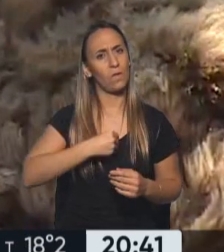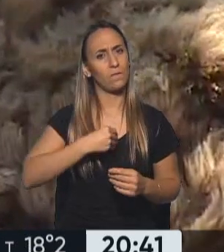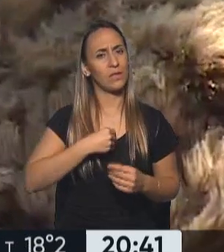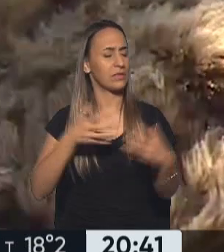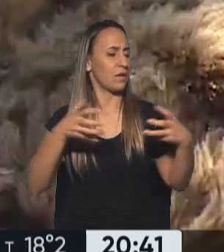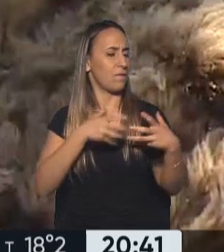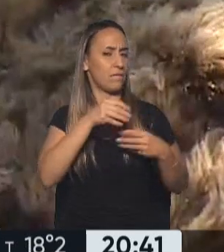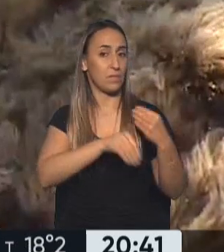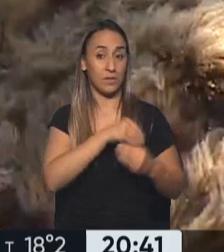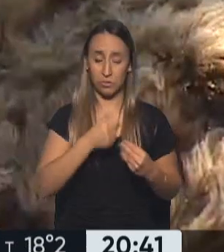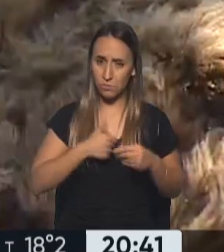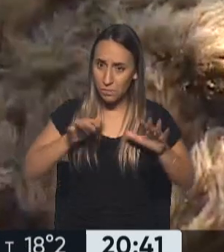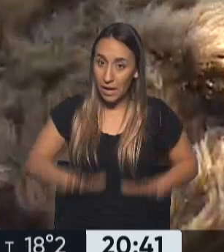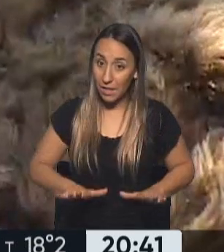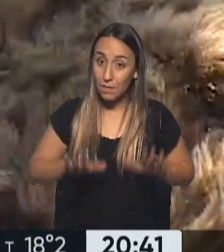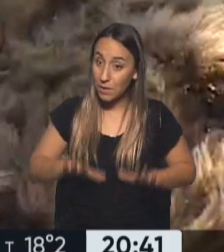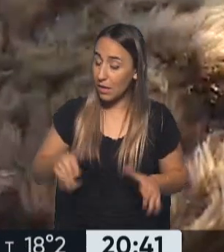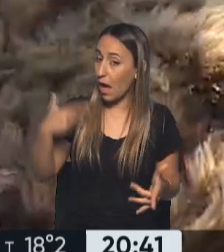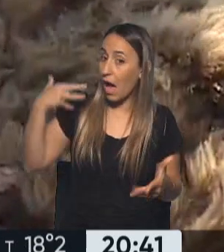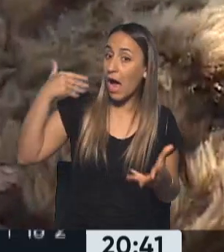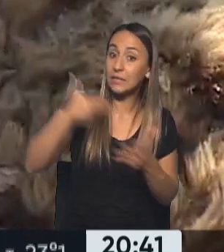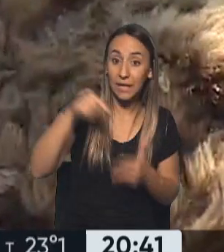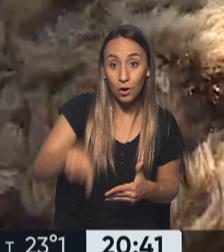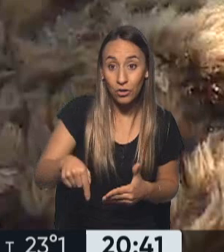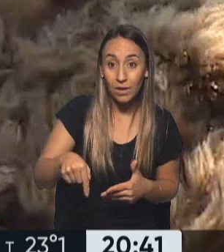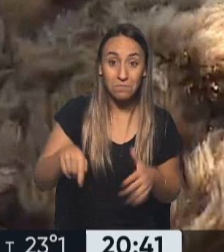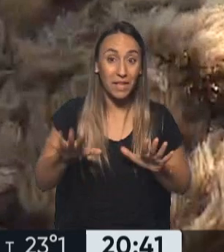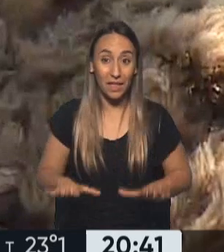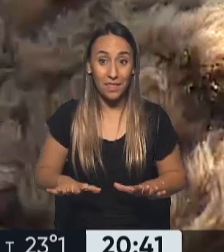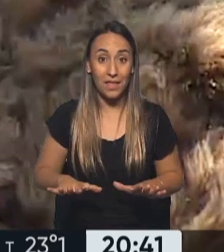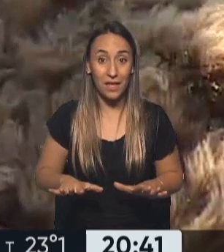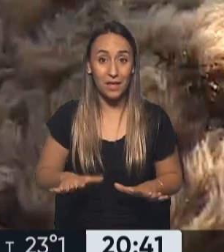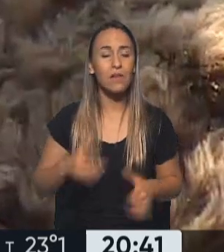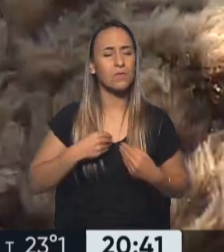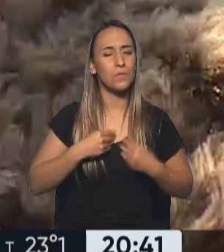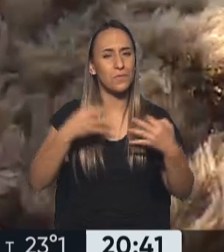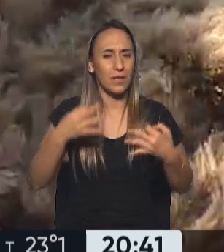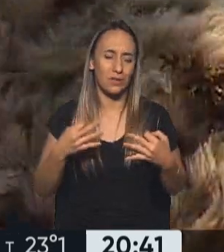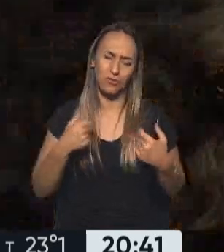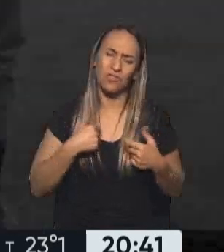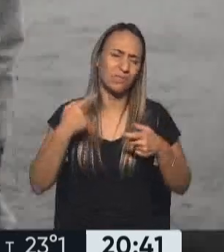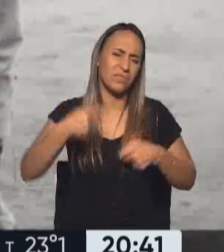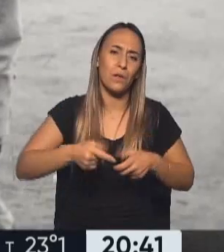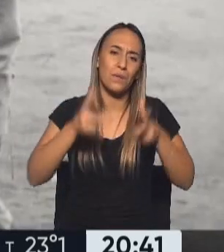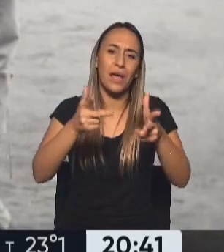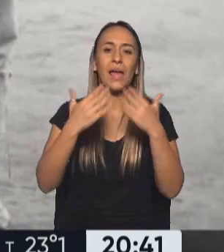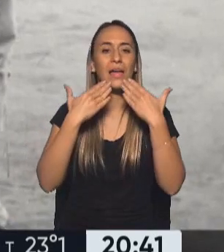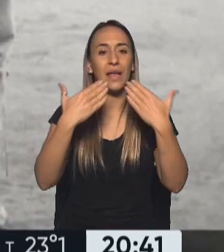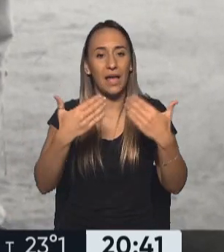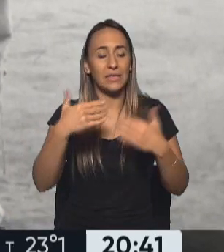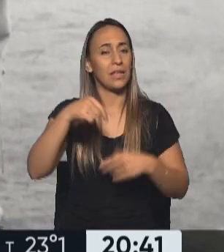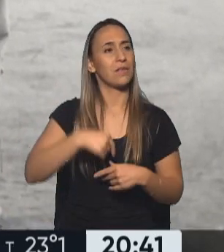¿Sí? Me quedé hasta ahora. Estoy bien, yo doy gracias. Ahora tengo